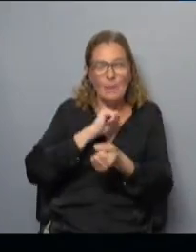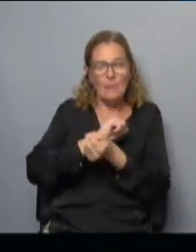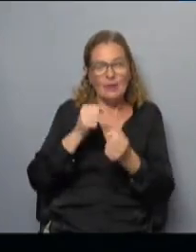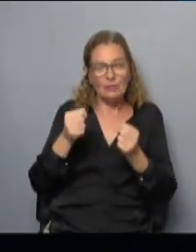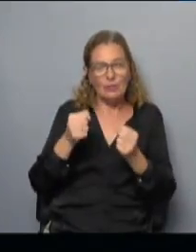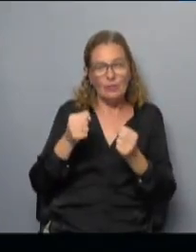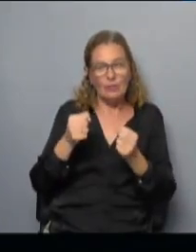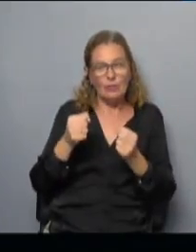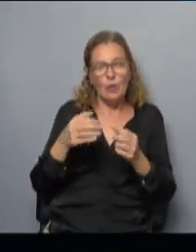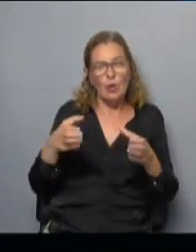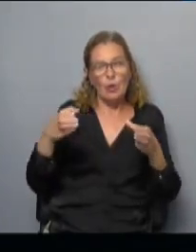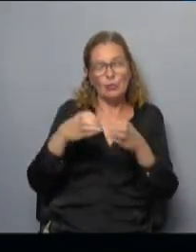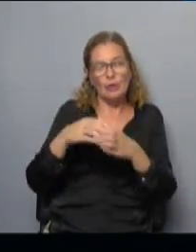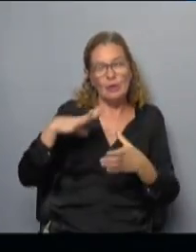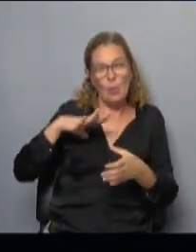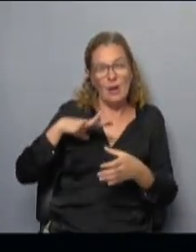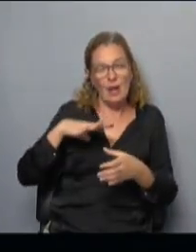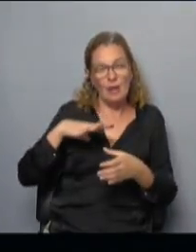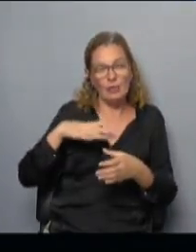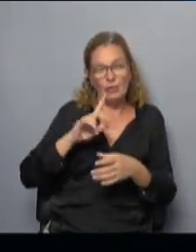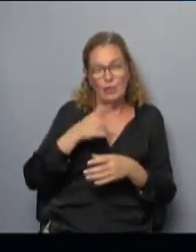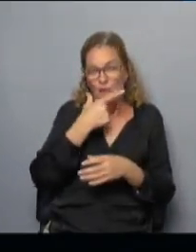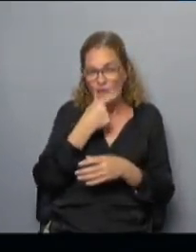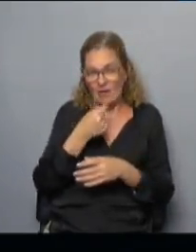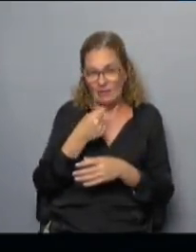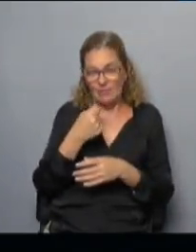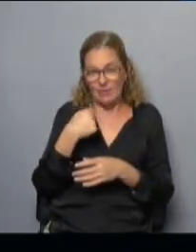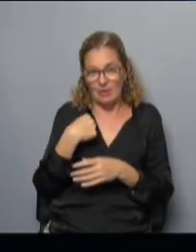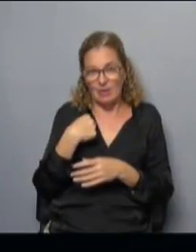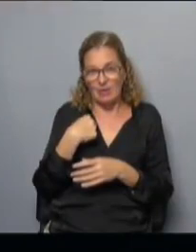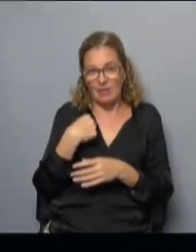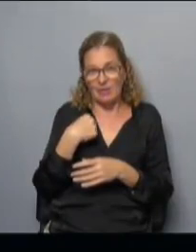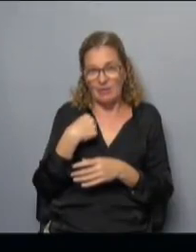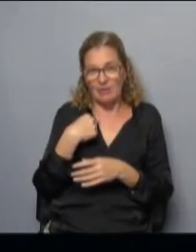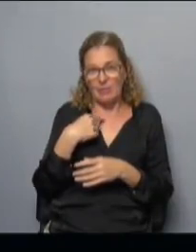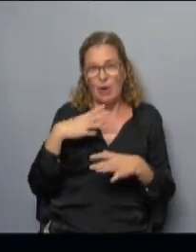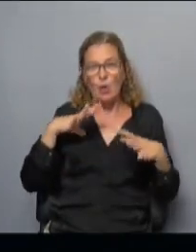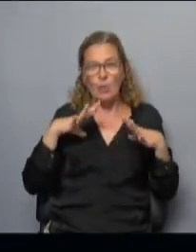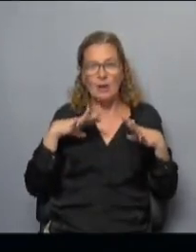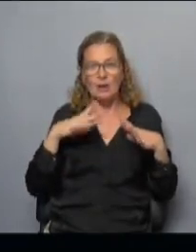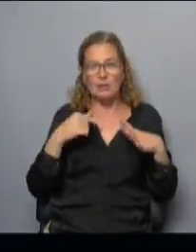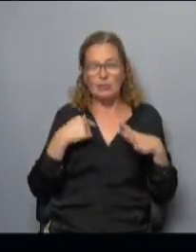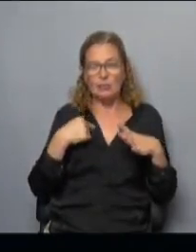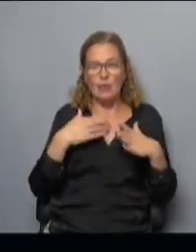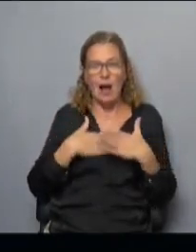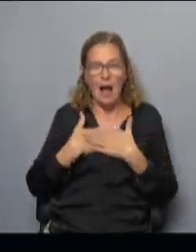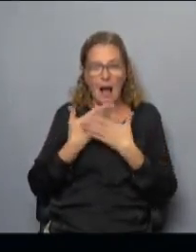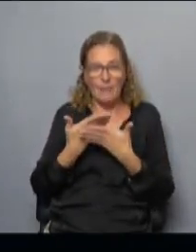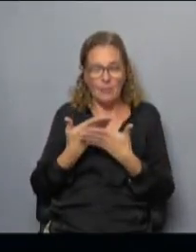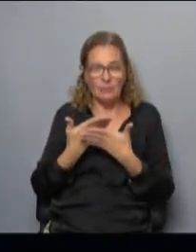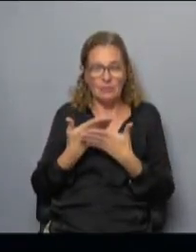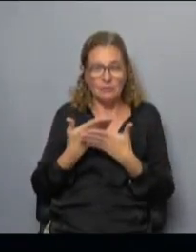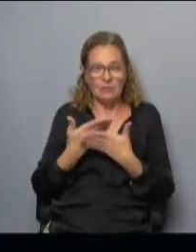otro lugar social después de jubilado para mí no está siendo fácil hay gente que se va a ver me jubilé hecho lo amos los estados